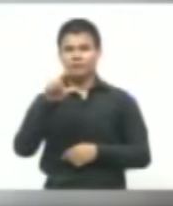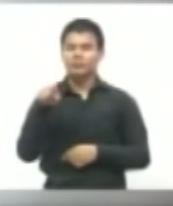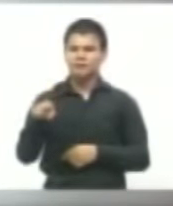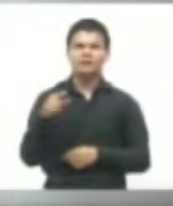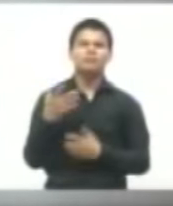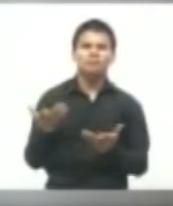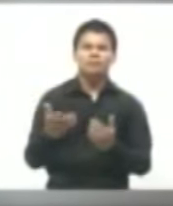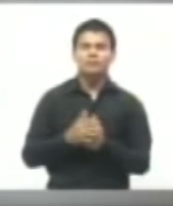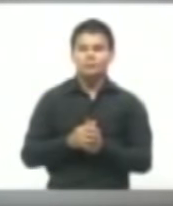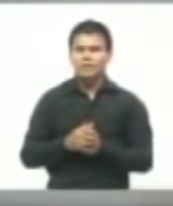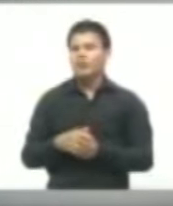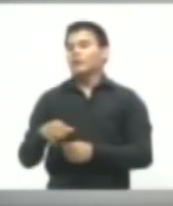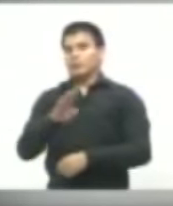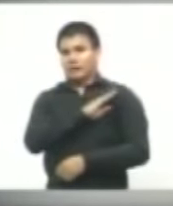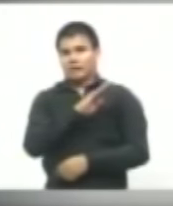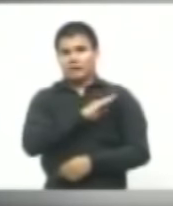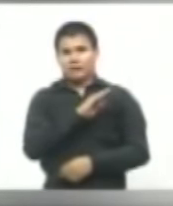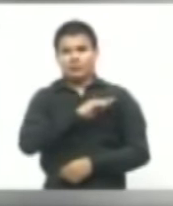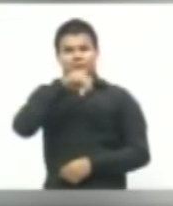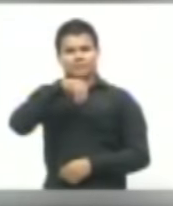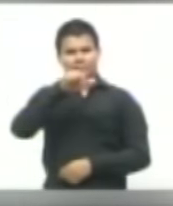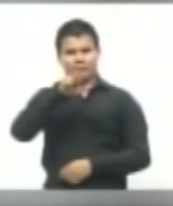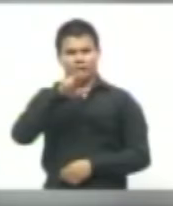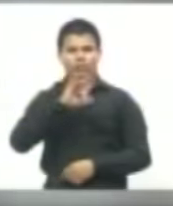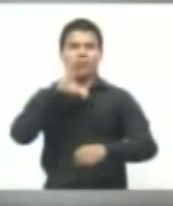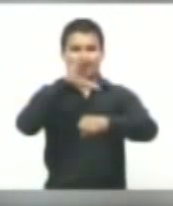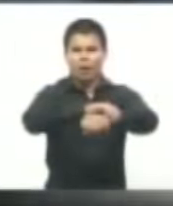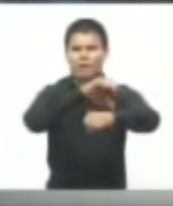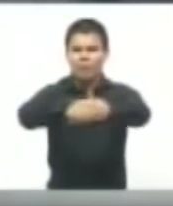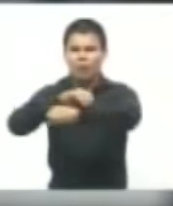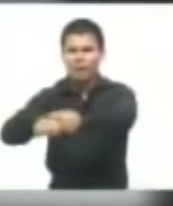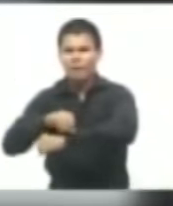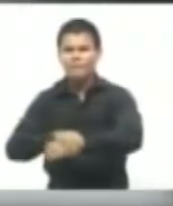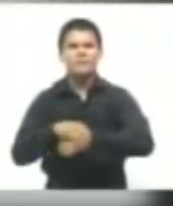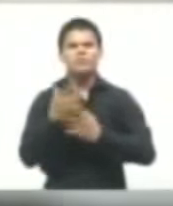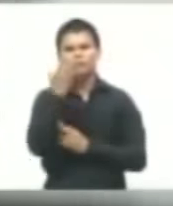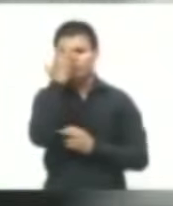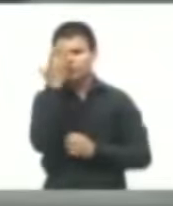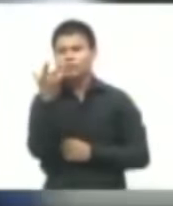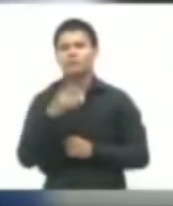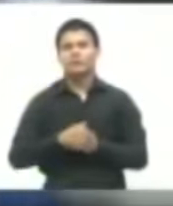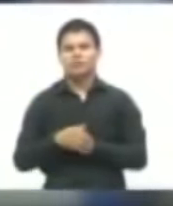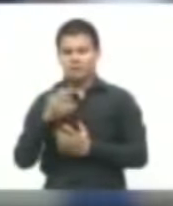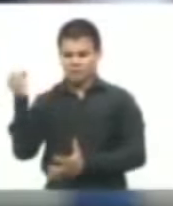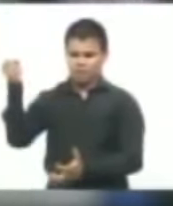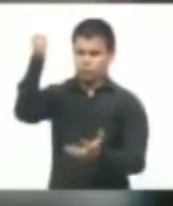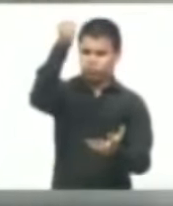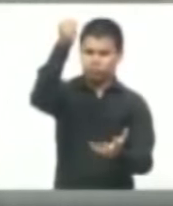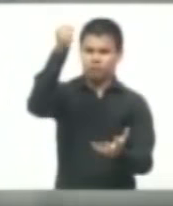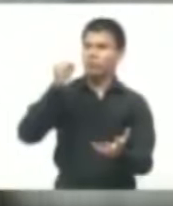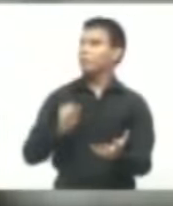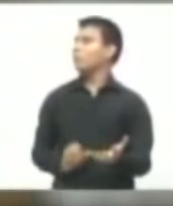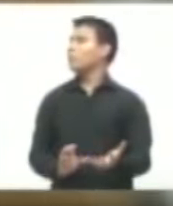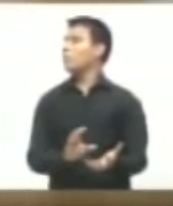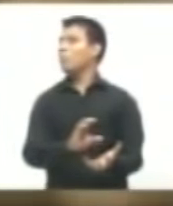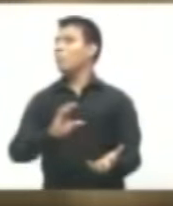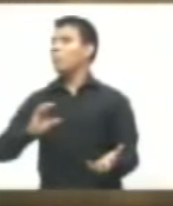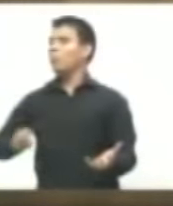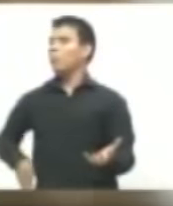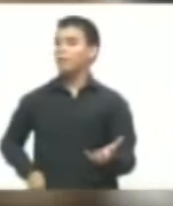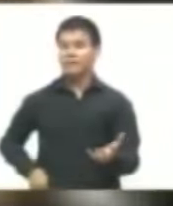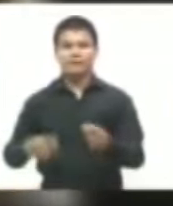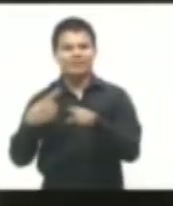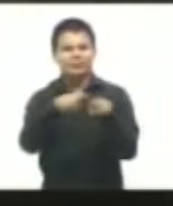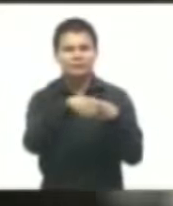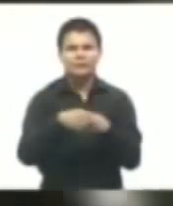el exalcalde Manuel Cadrazo Salcedo, dentro de una investigación por posibles faltantes de fondos y presuntas irregularidades en